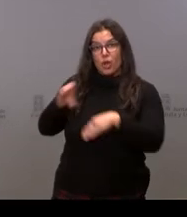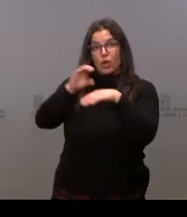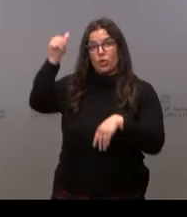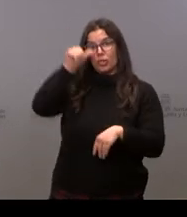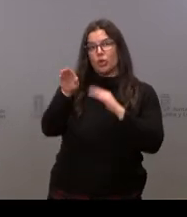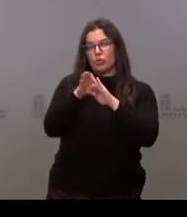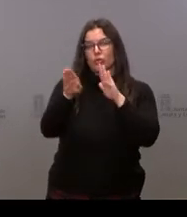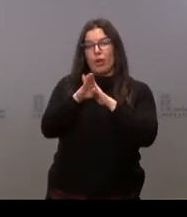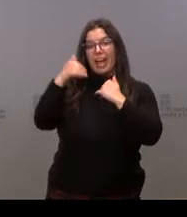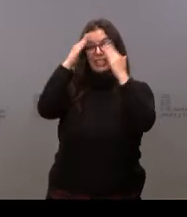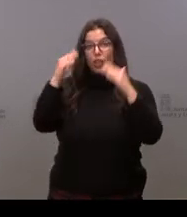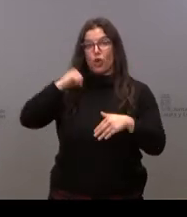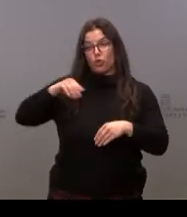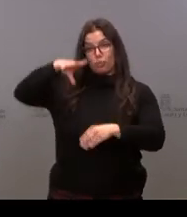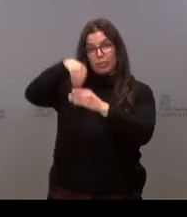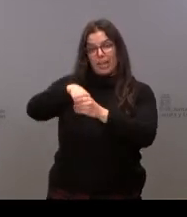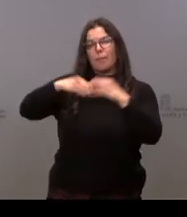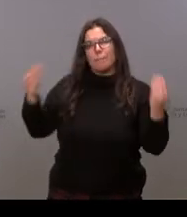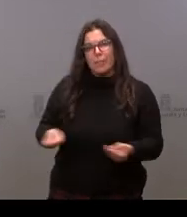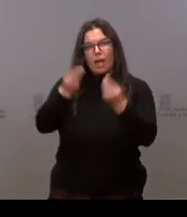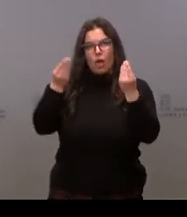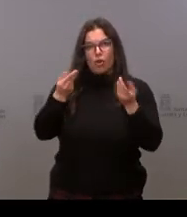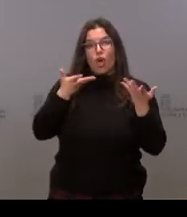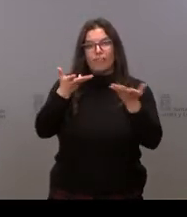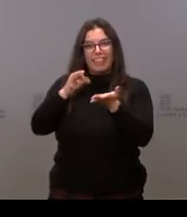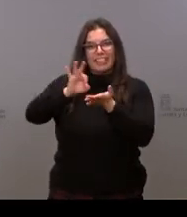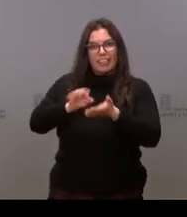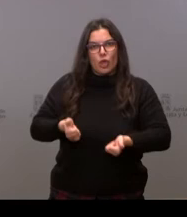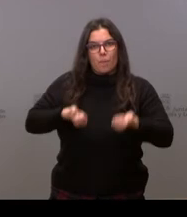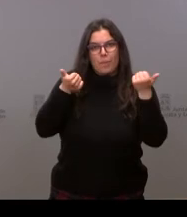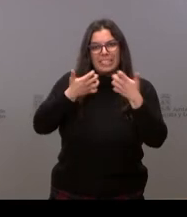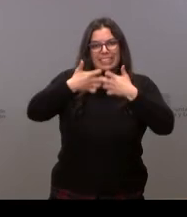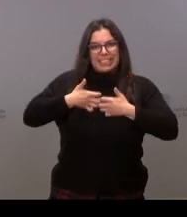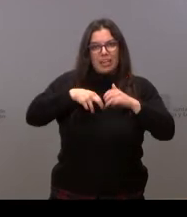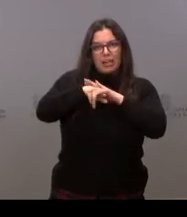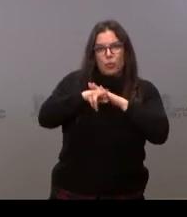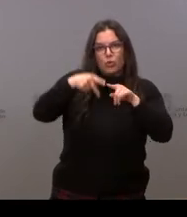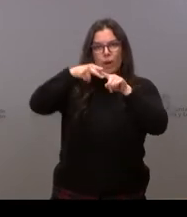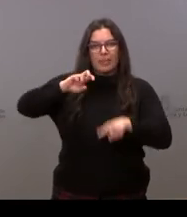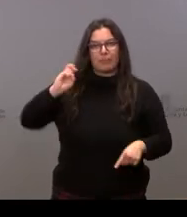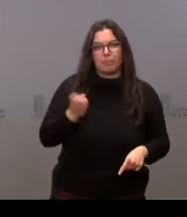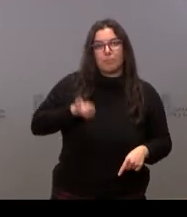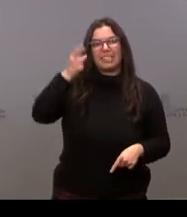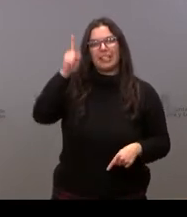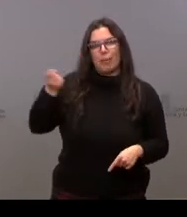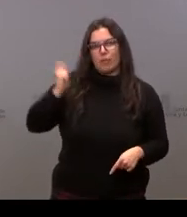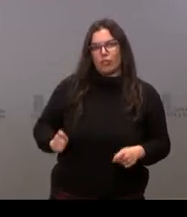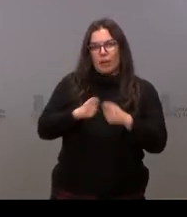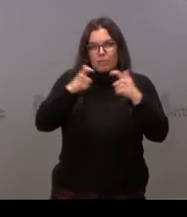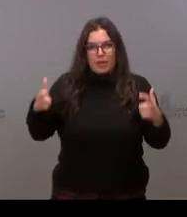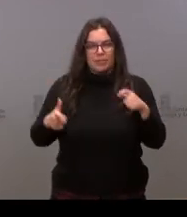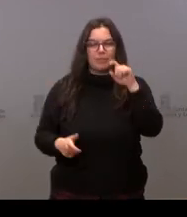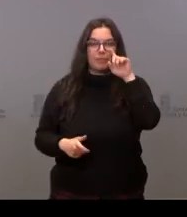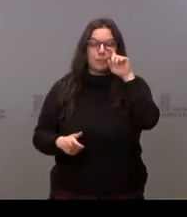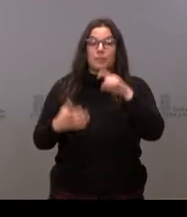atención hospitalaria más prestaciones más equipamiento también más profesionales y tiene que